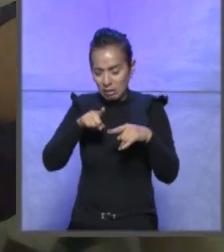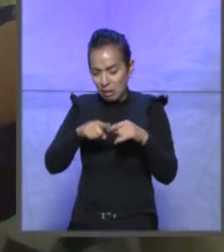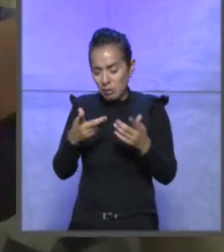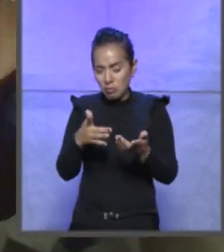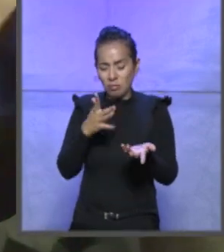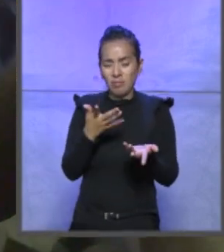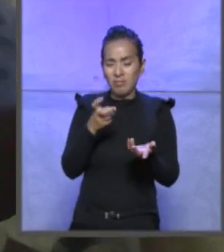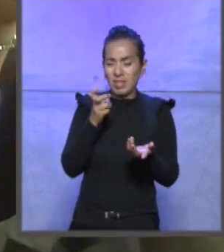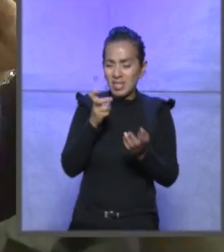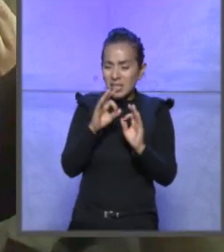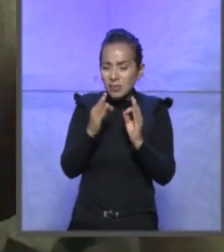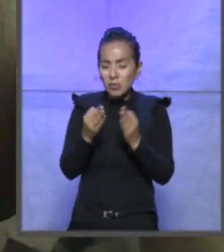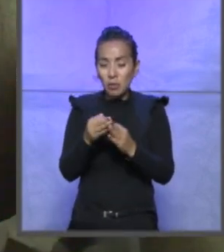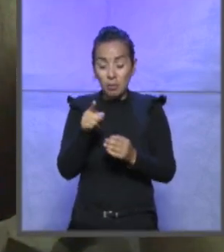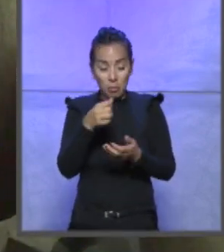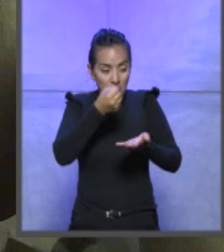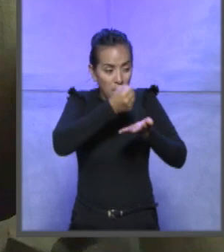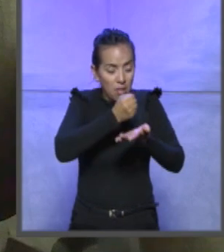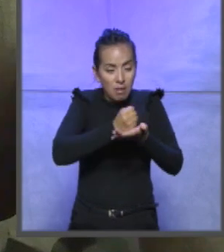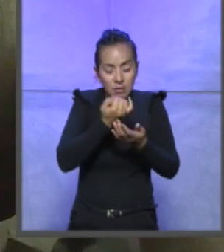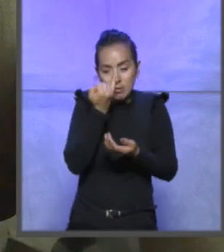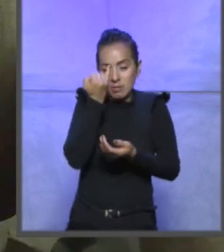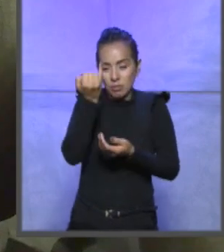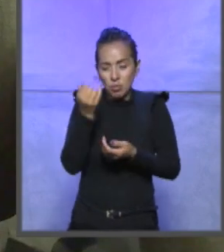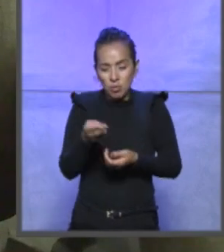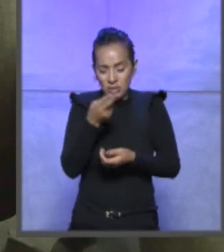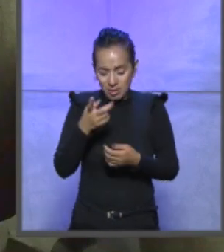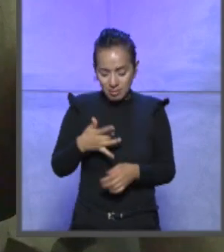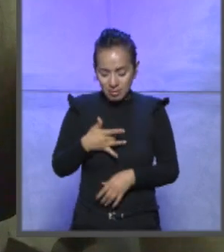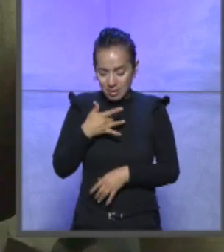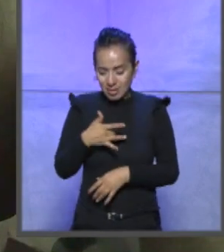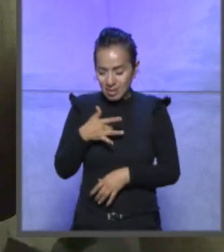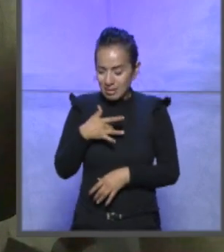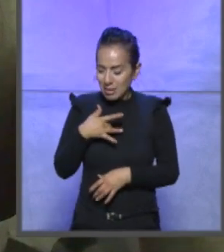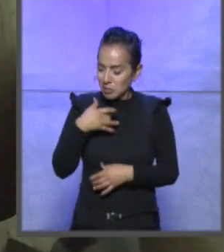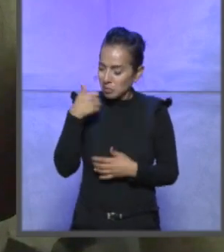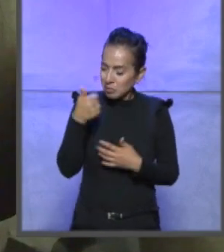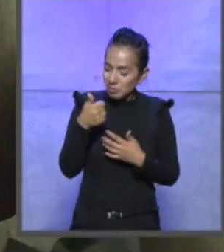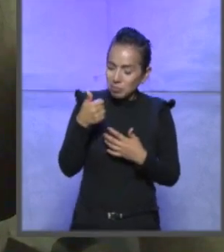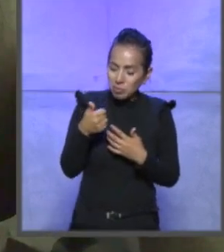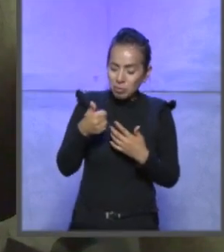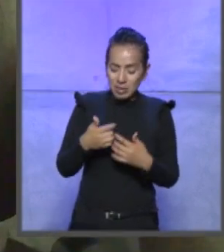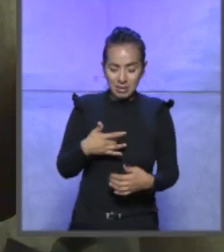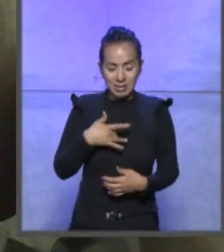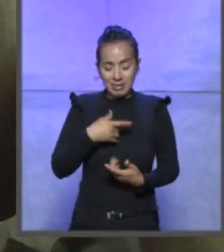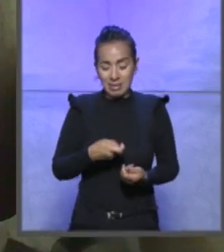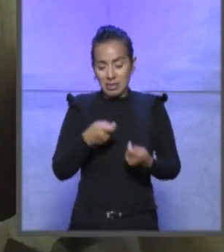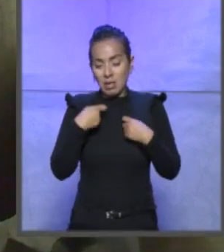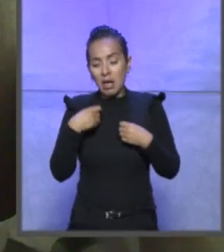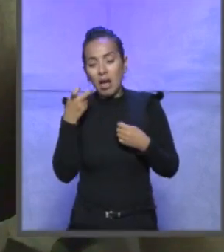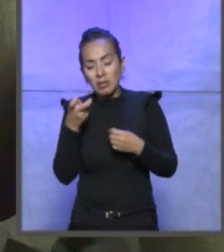imponer ciertas ideas como ustedes lo están percibiendo, lo están sintiendo en carne propia,